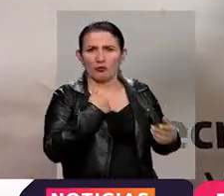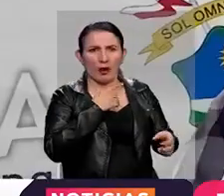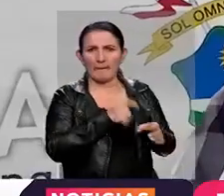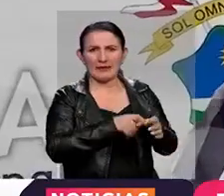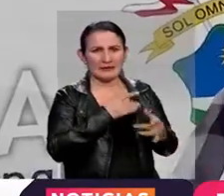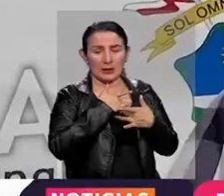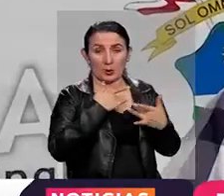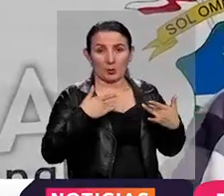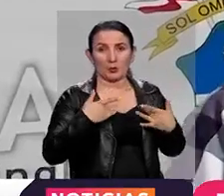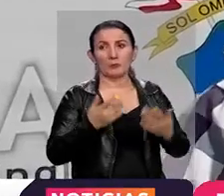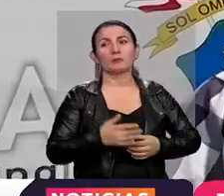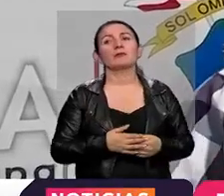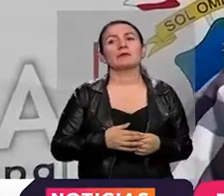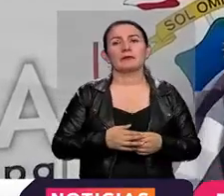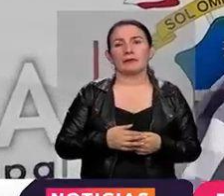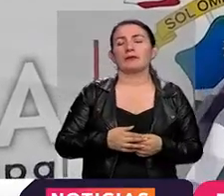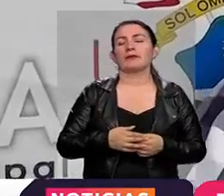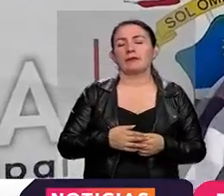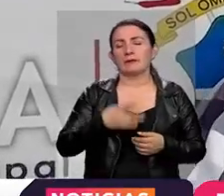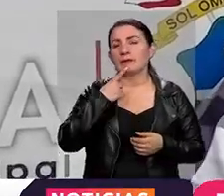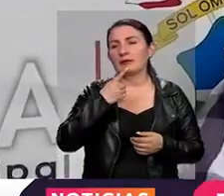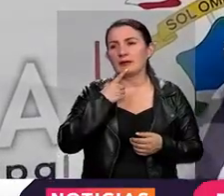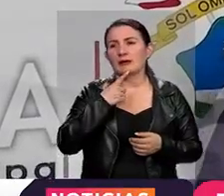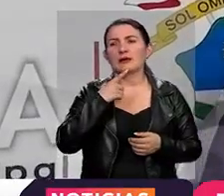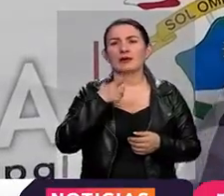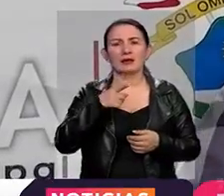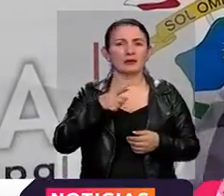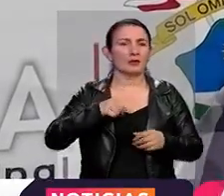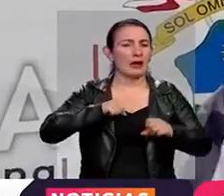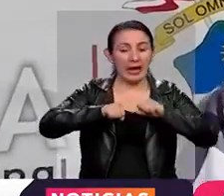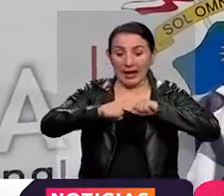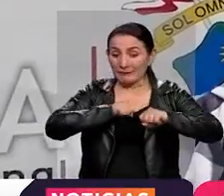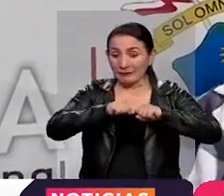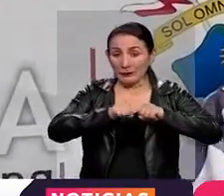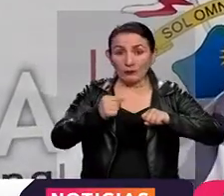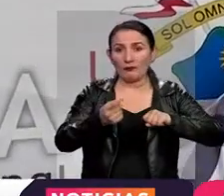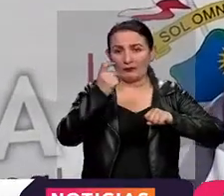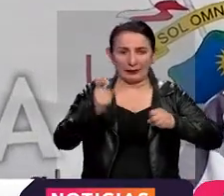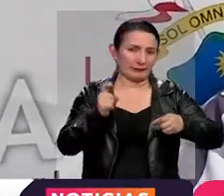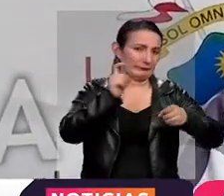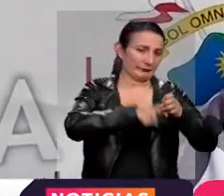aparecía. Para mí, ¿qué es no estar activo? Para mí, no estar activo es que no están pagando.